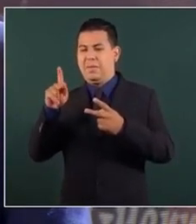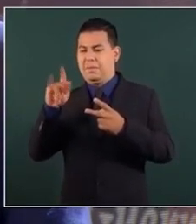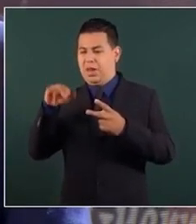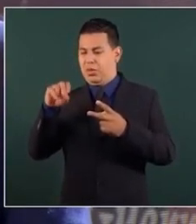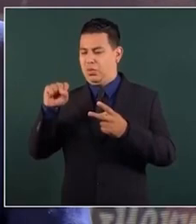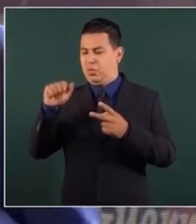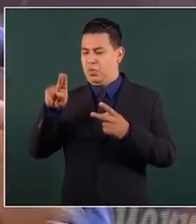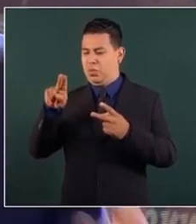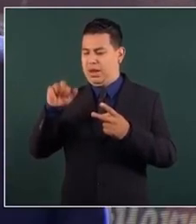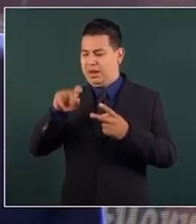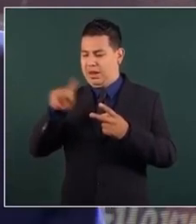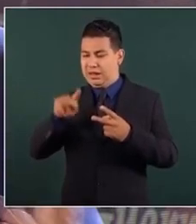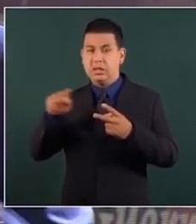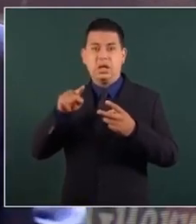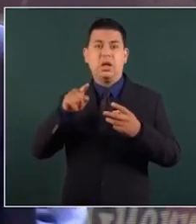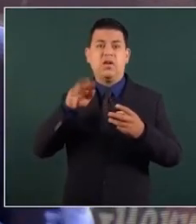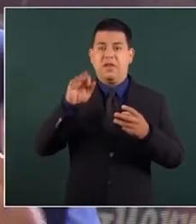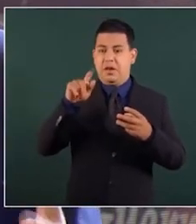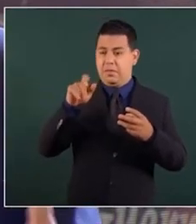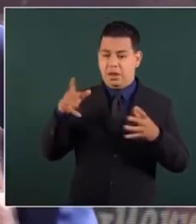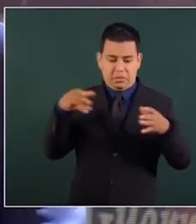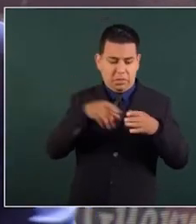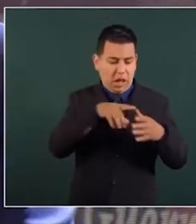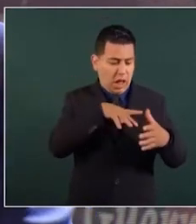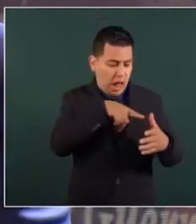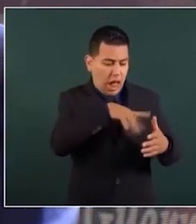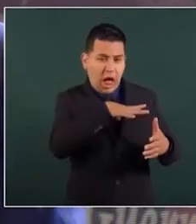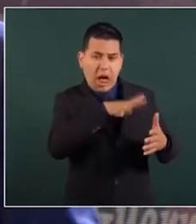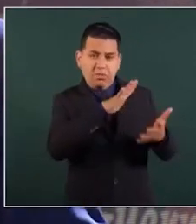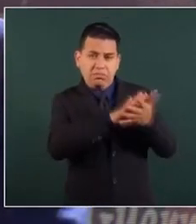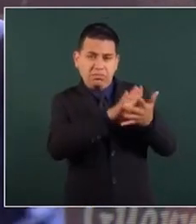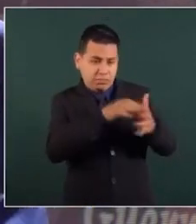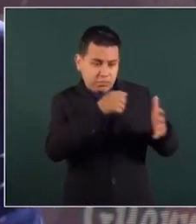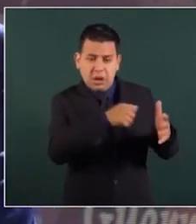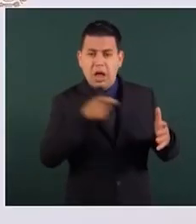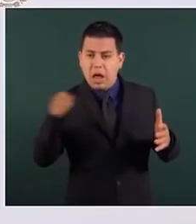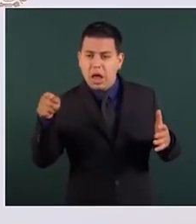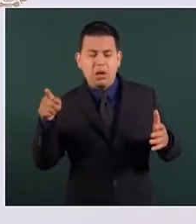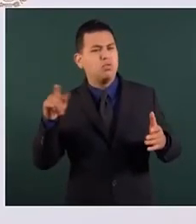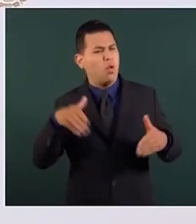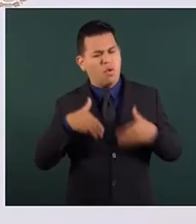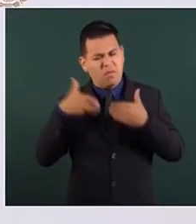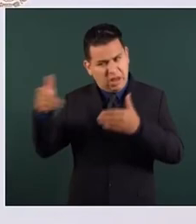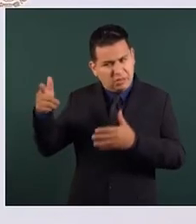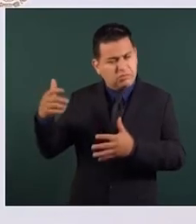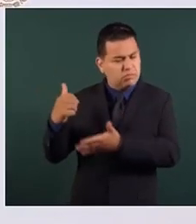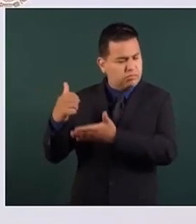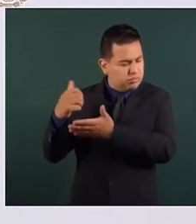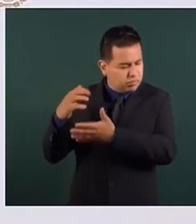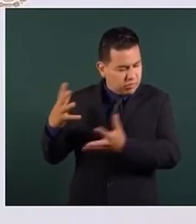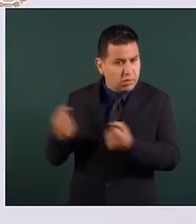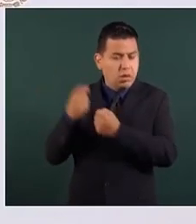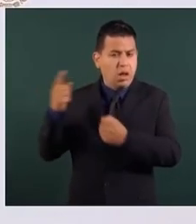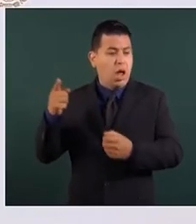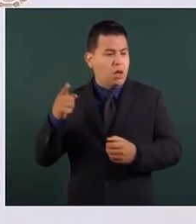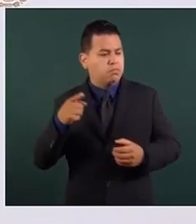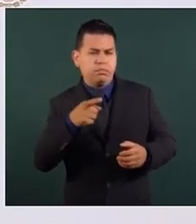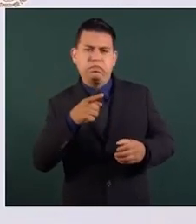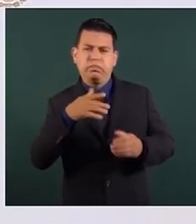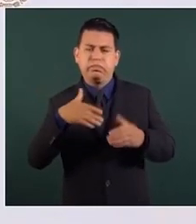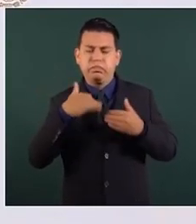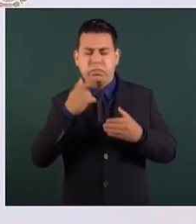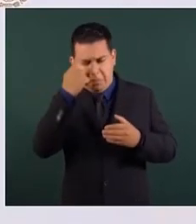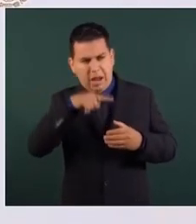Suárez, y cuando lo sacan de la intendencia de Palacio para asesinarlos, al presidente y